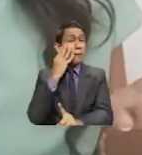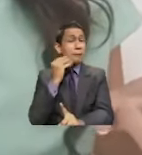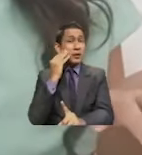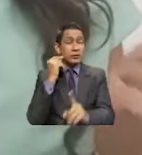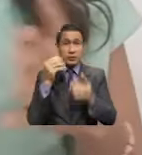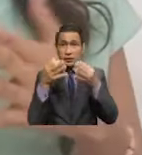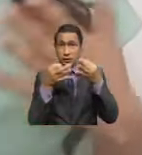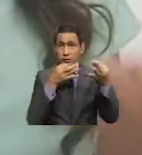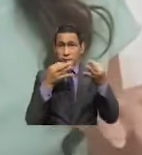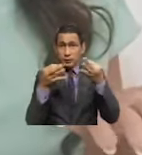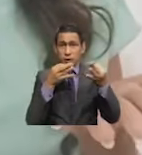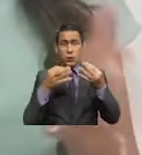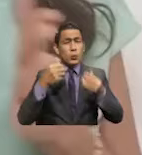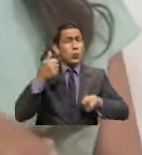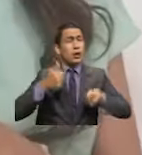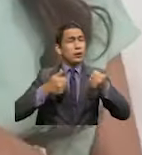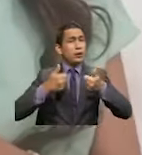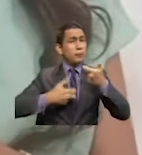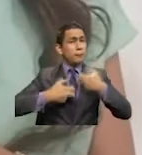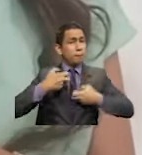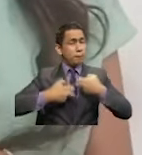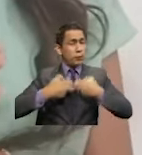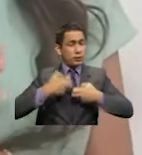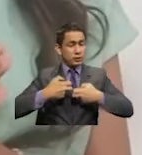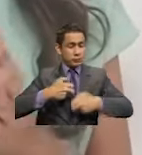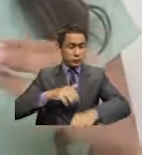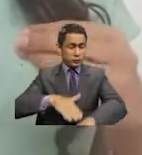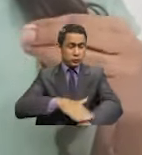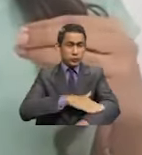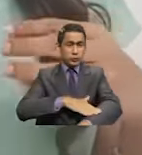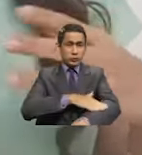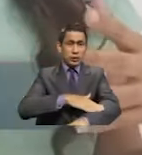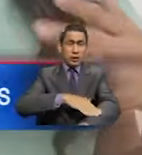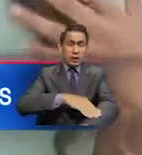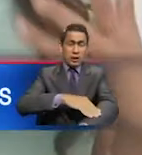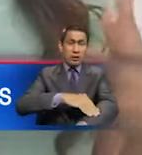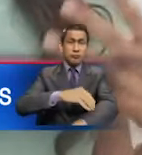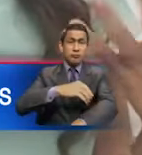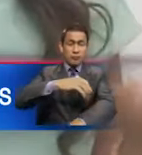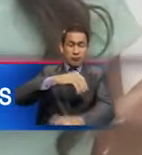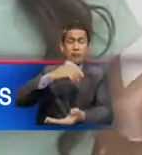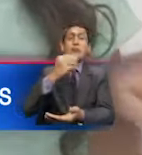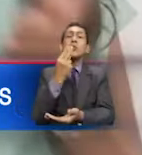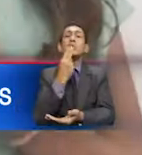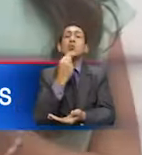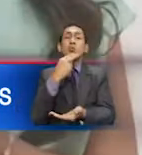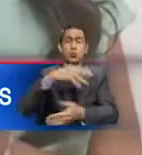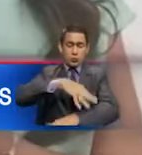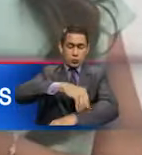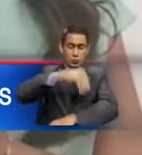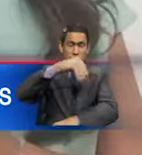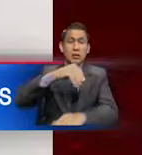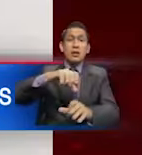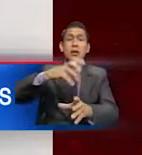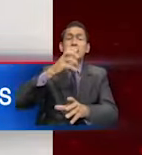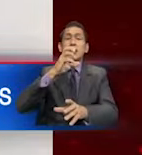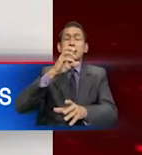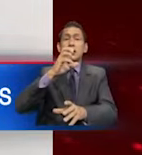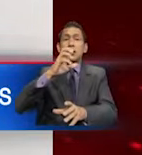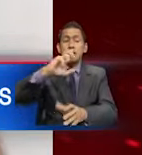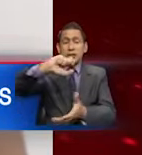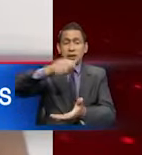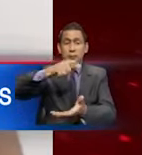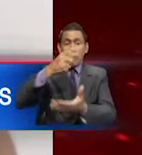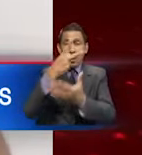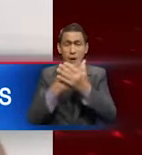por ejemplo, los problemas que puede traer exfoliarse con azúcar y limón, un consejo bastante común en las redes. El granulo